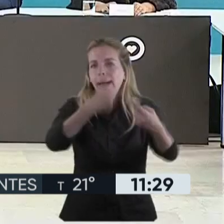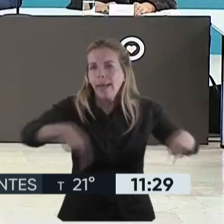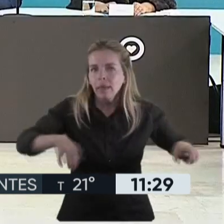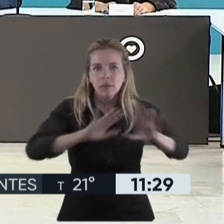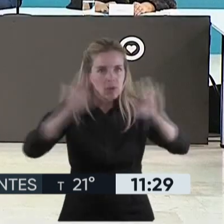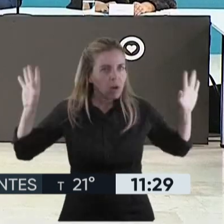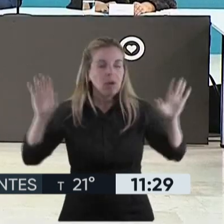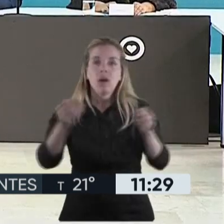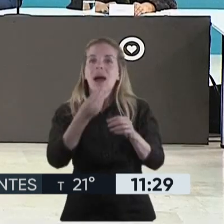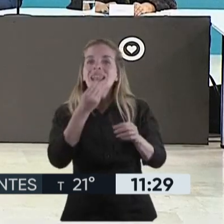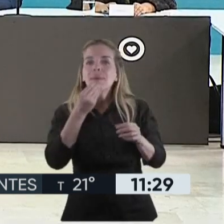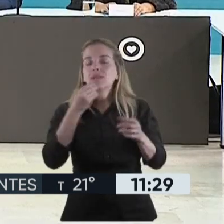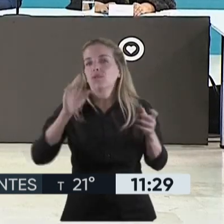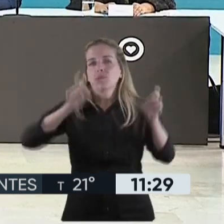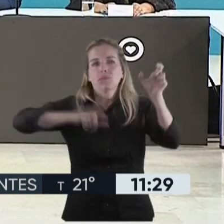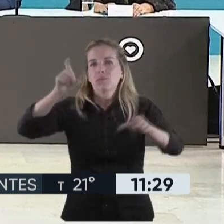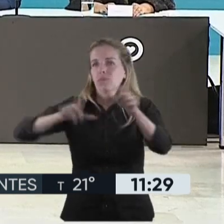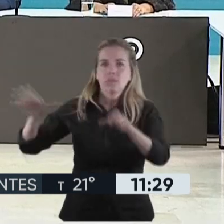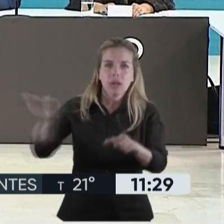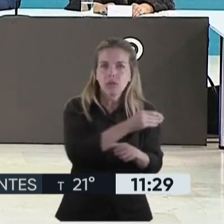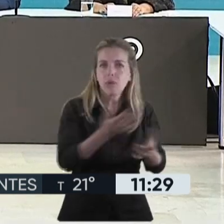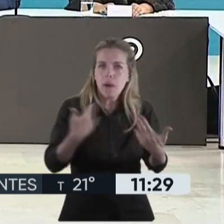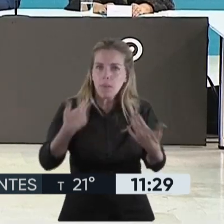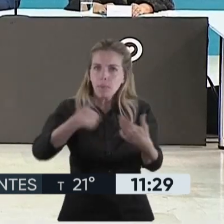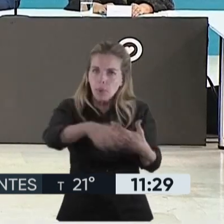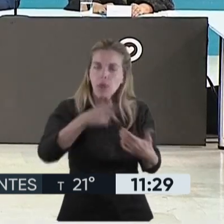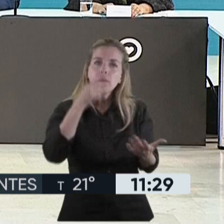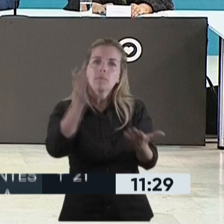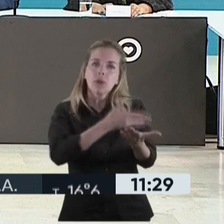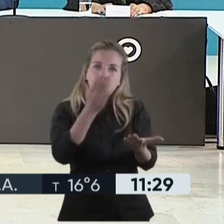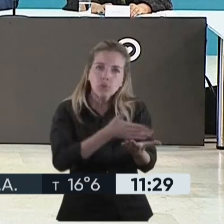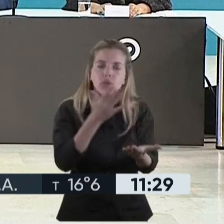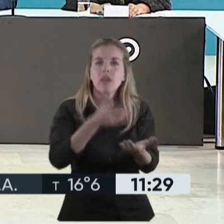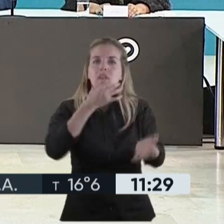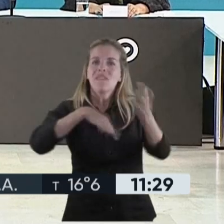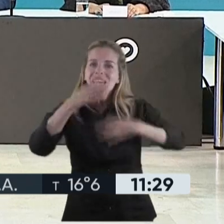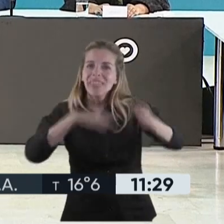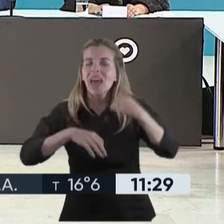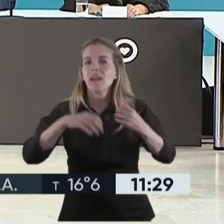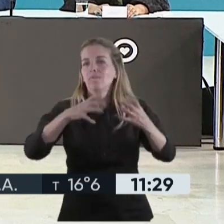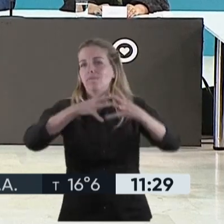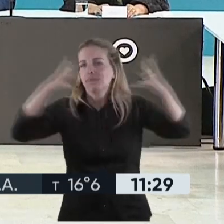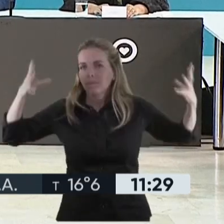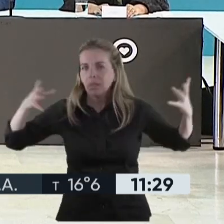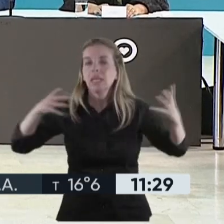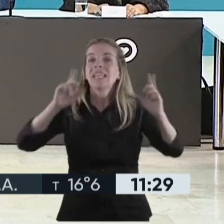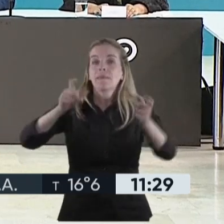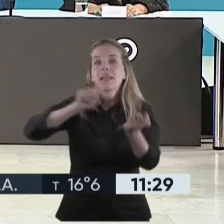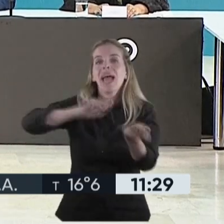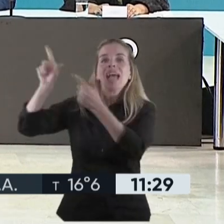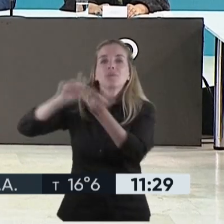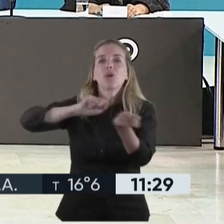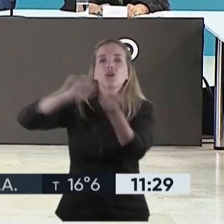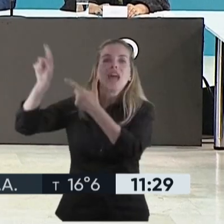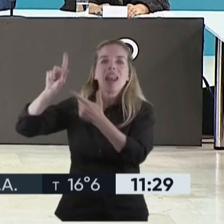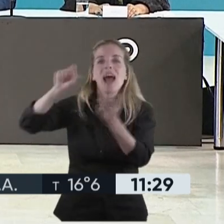Vamos a poder producir, industrializar, esos alimentos y exportarlos y